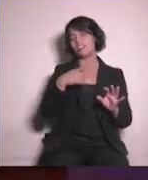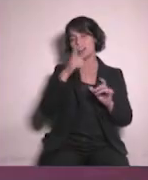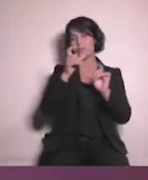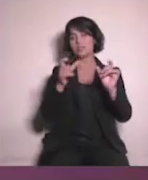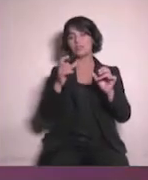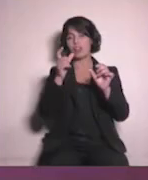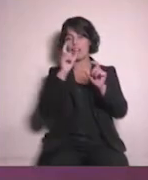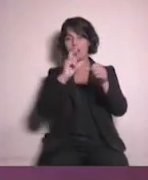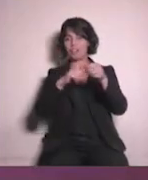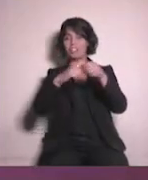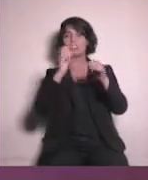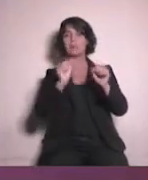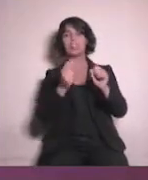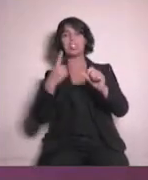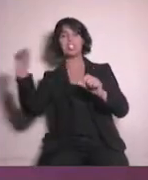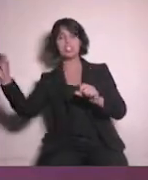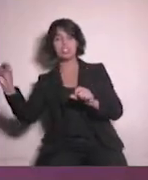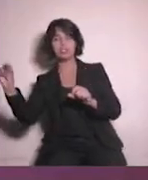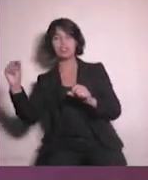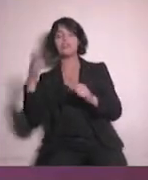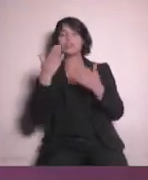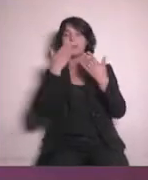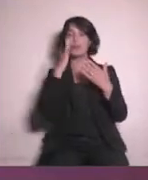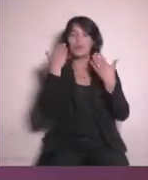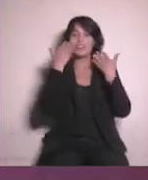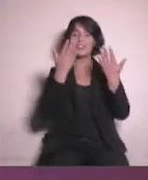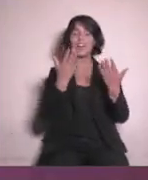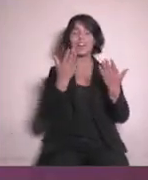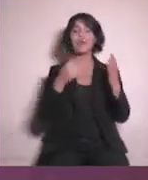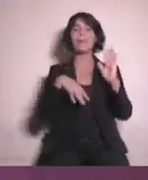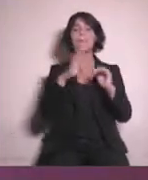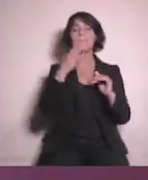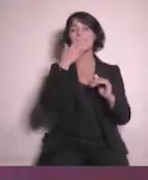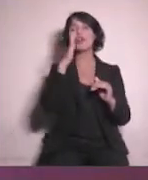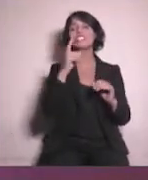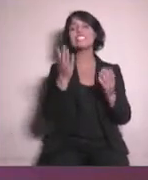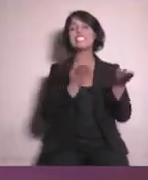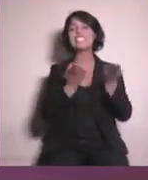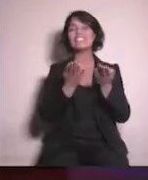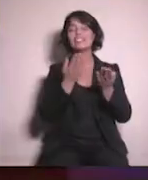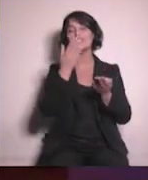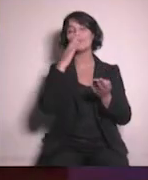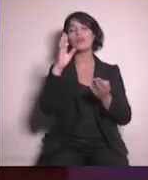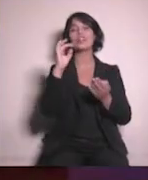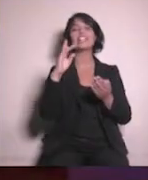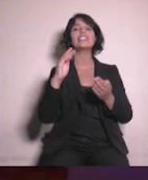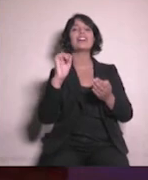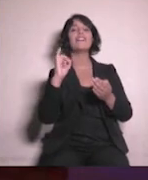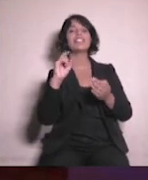uno tiene la obligación de darle el mejor servicio, de darle el precio conveniente, de darle la mejor rentabilidad.